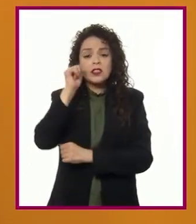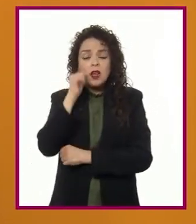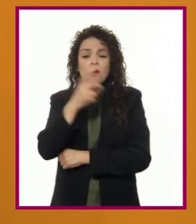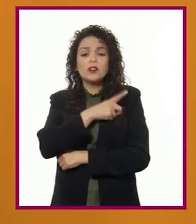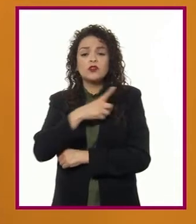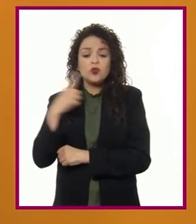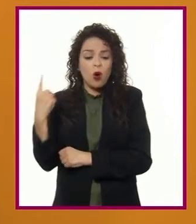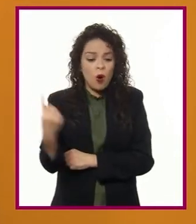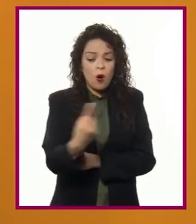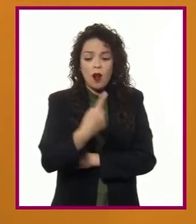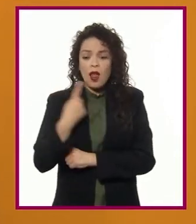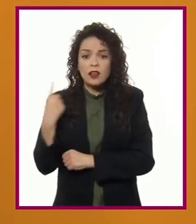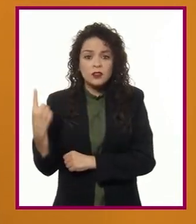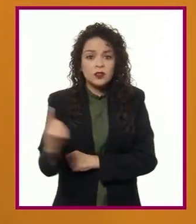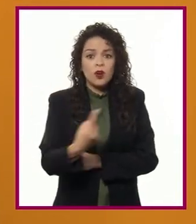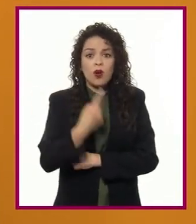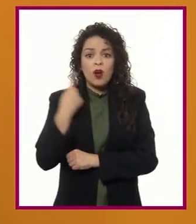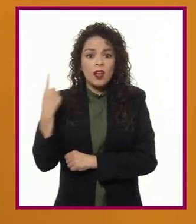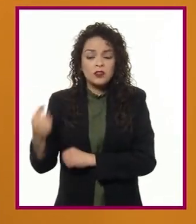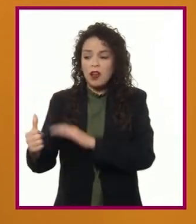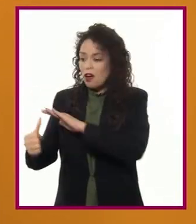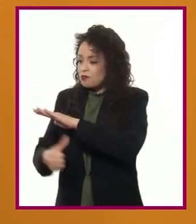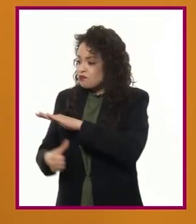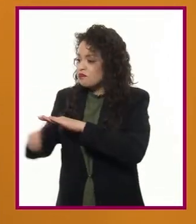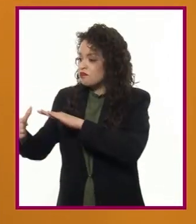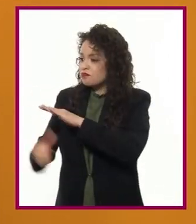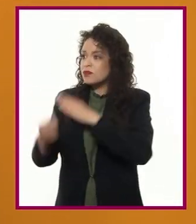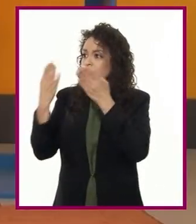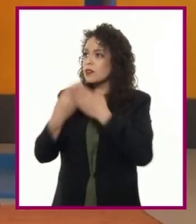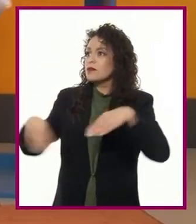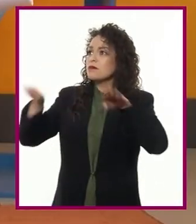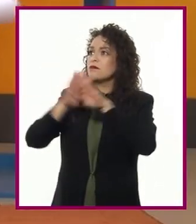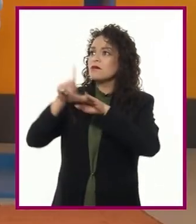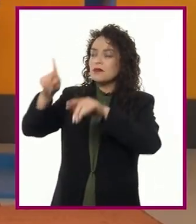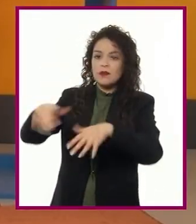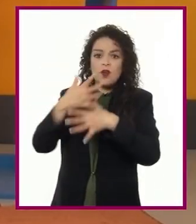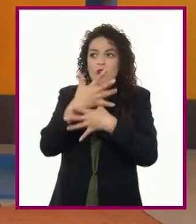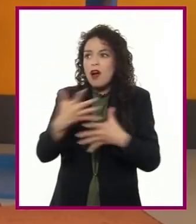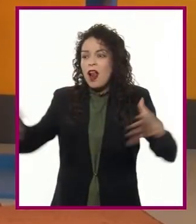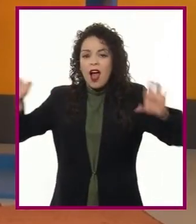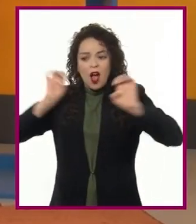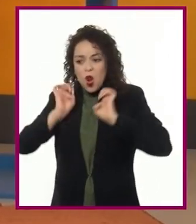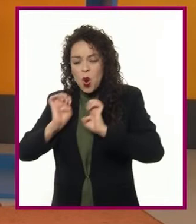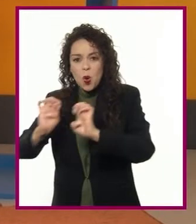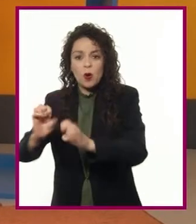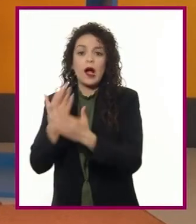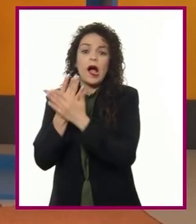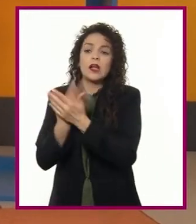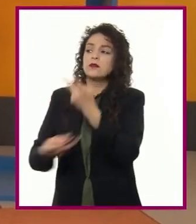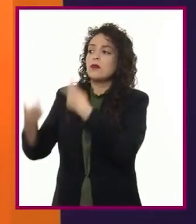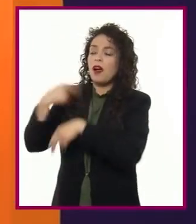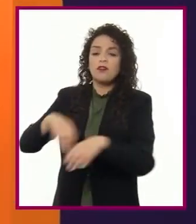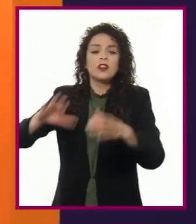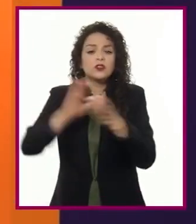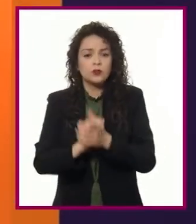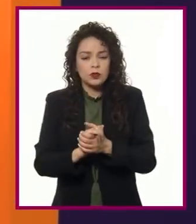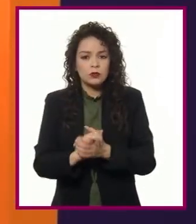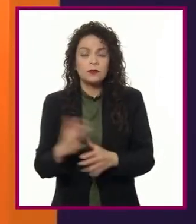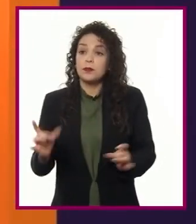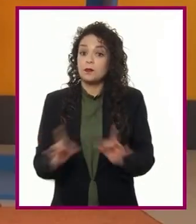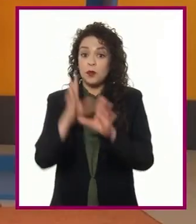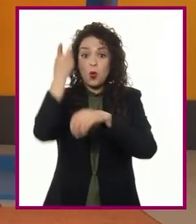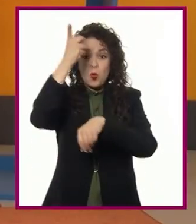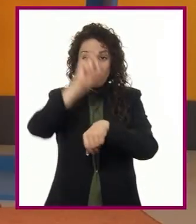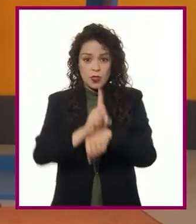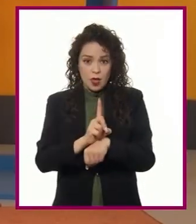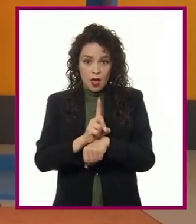días, en su lujosa casa, esperando a su esposo. Un día, después de largo silencio durante el